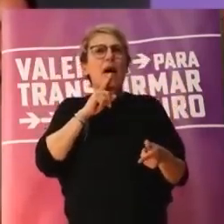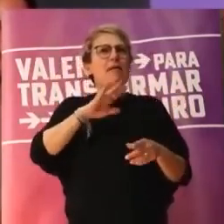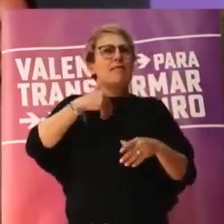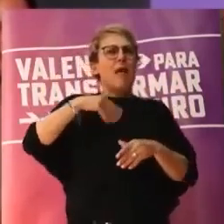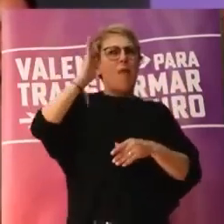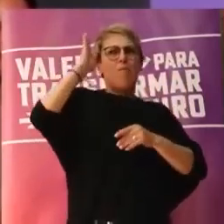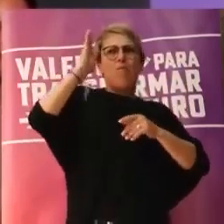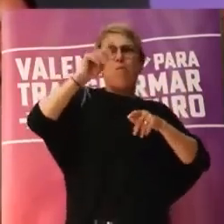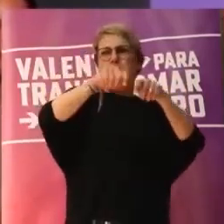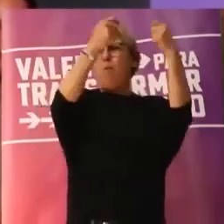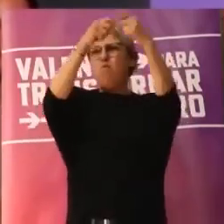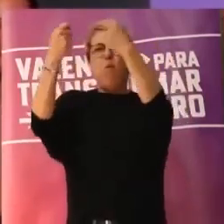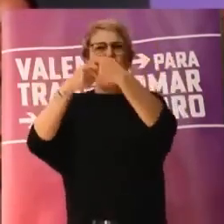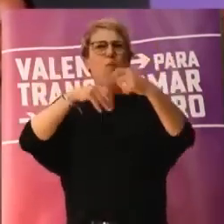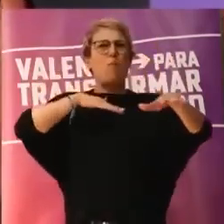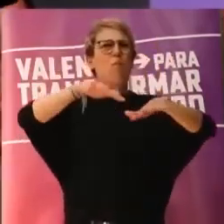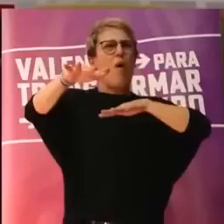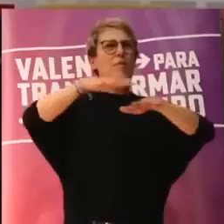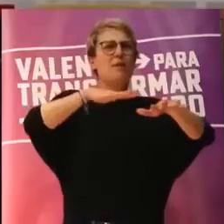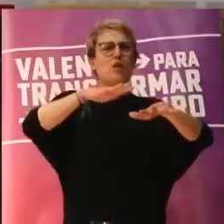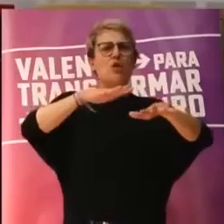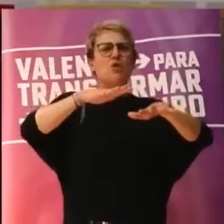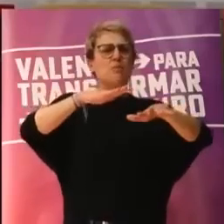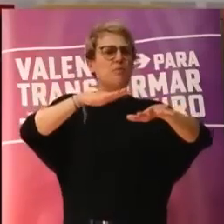las organizaciones de los movimientos populares.